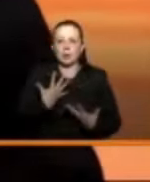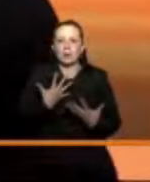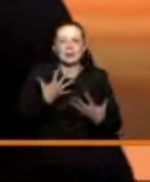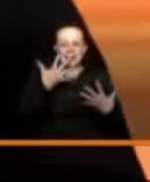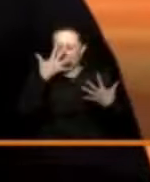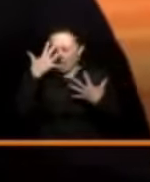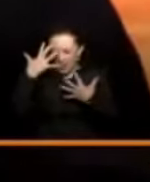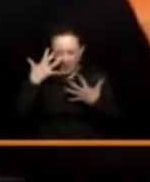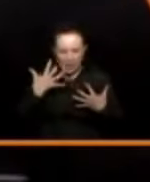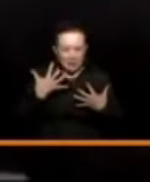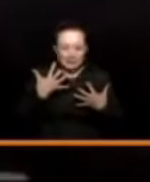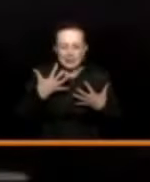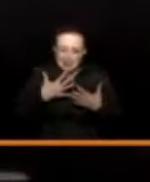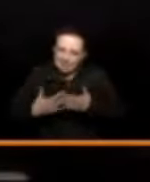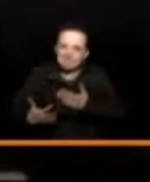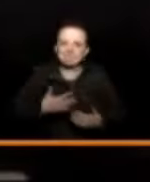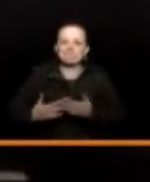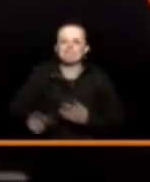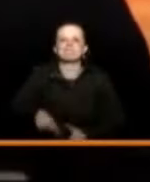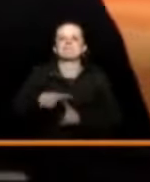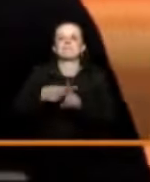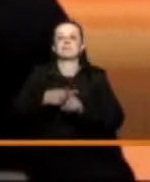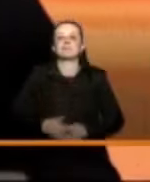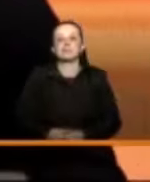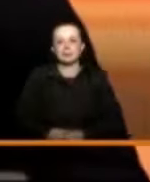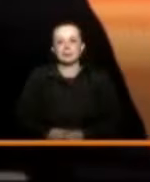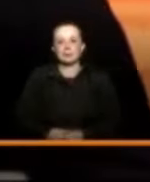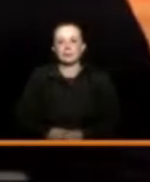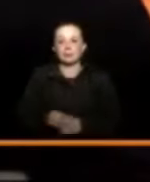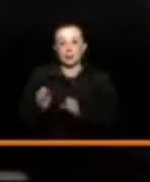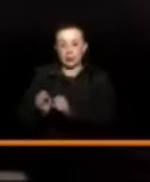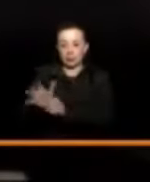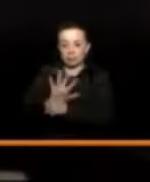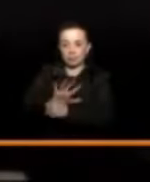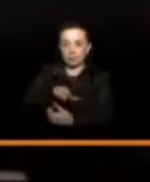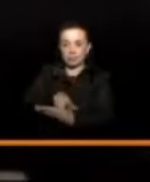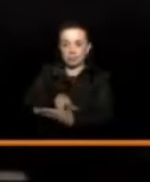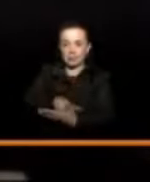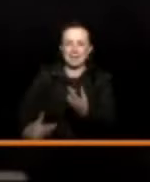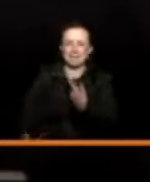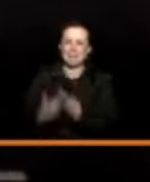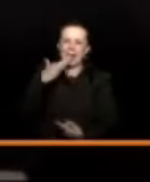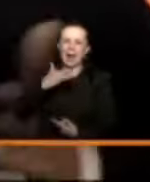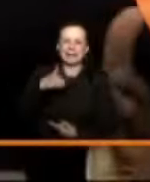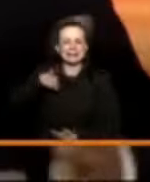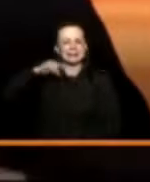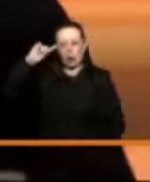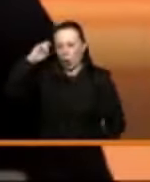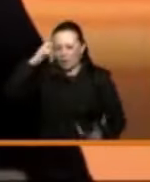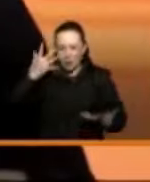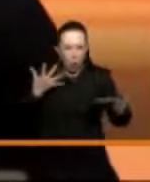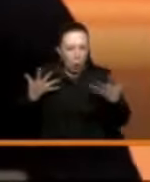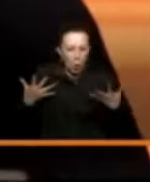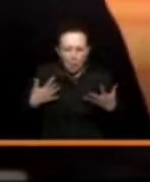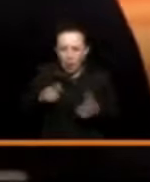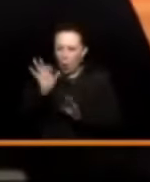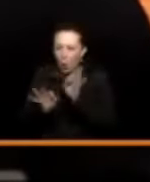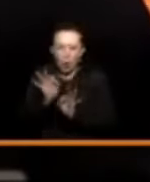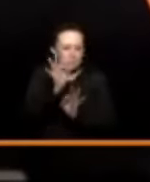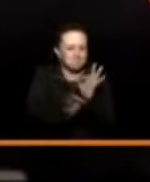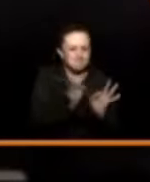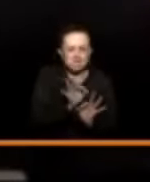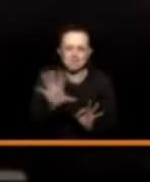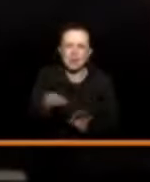desesperanza. La pandemia puso a nuestro gobierno el gran reto de proteger las vidas de millones de